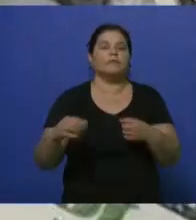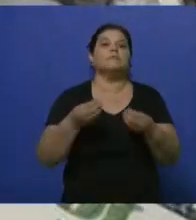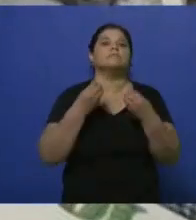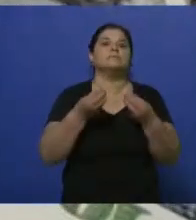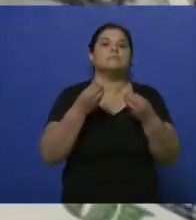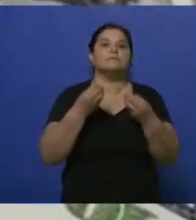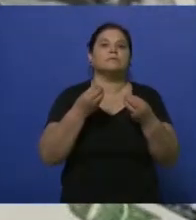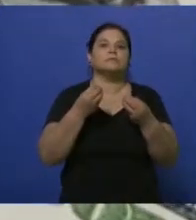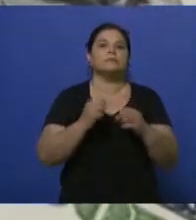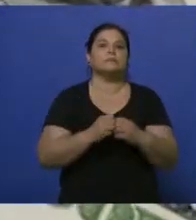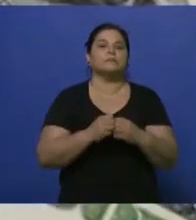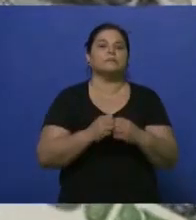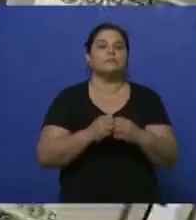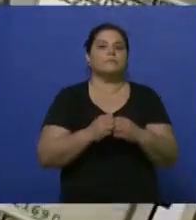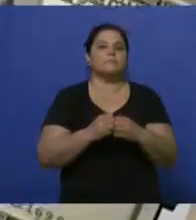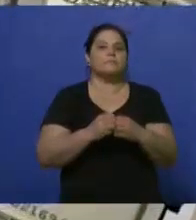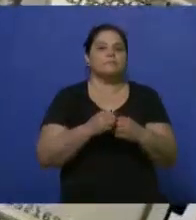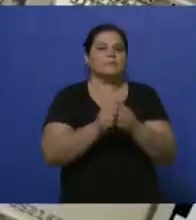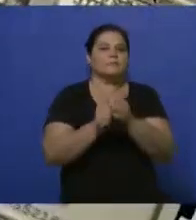le sigue quitando competitividad a una empresa. Y